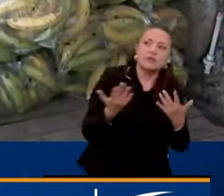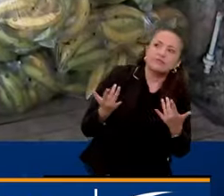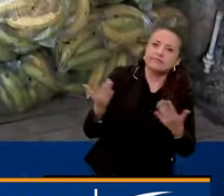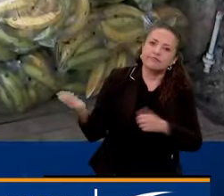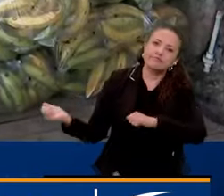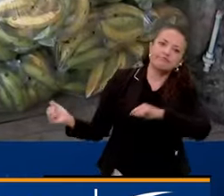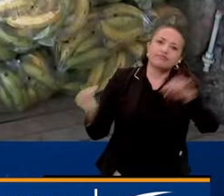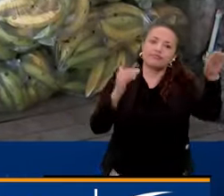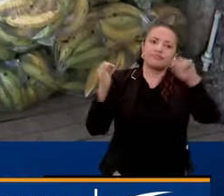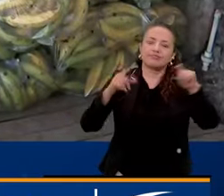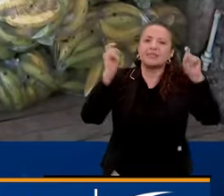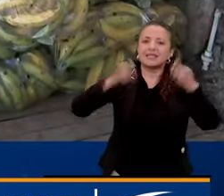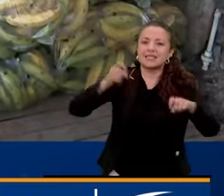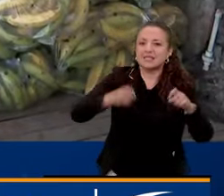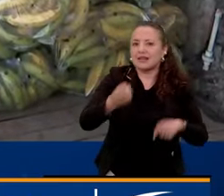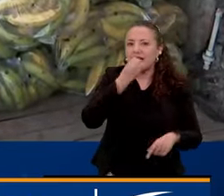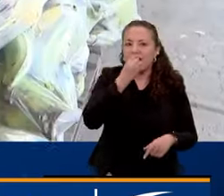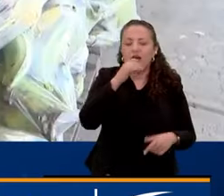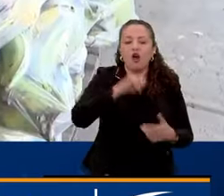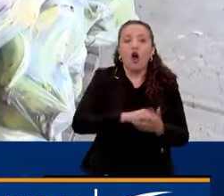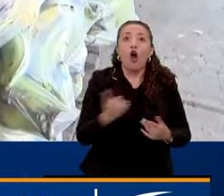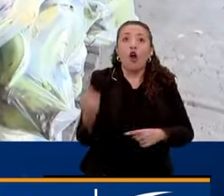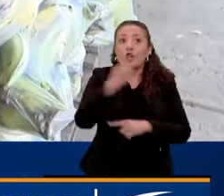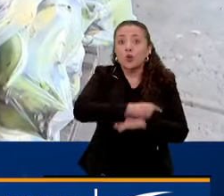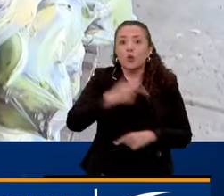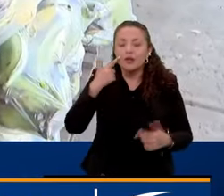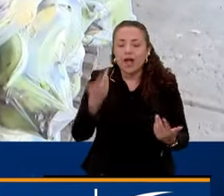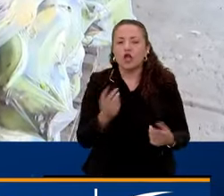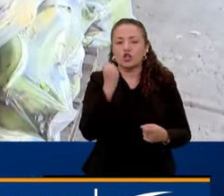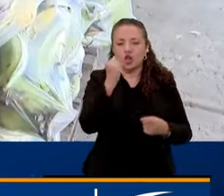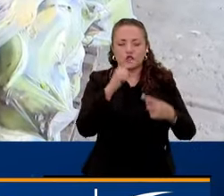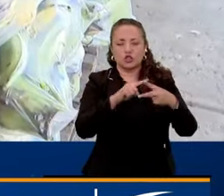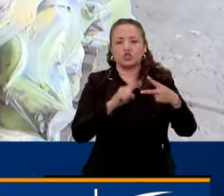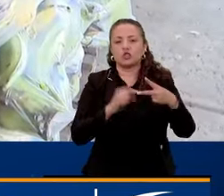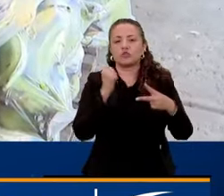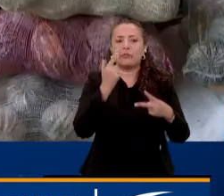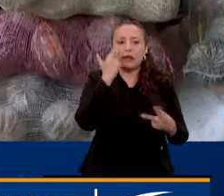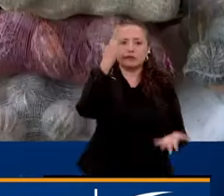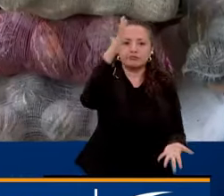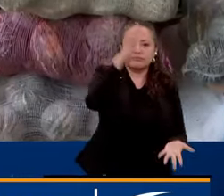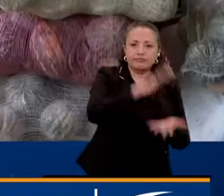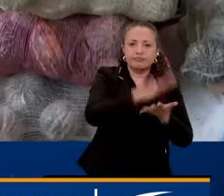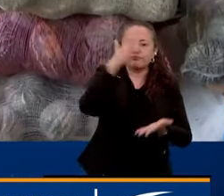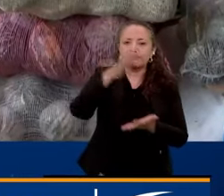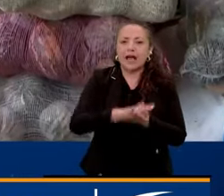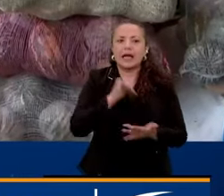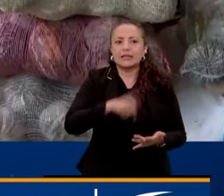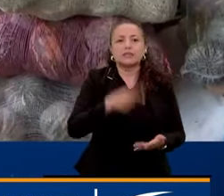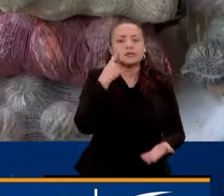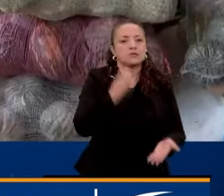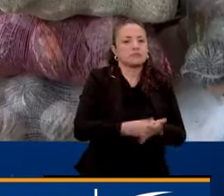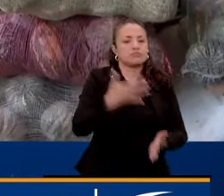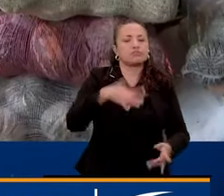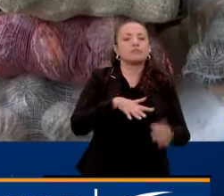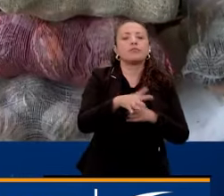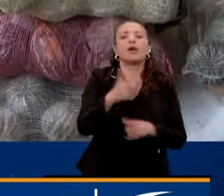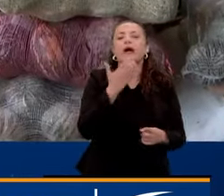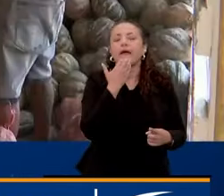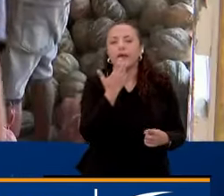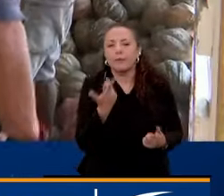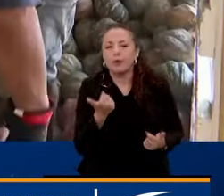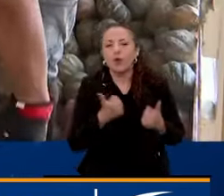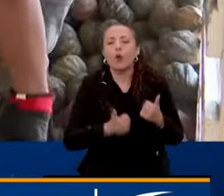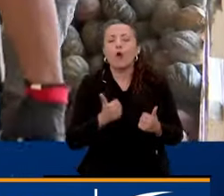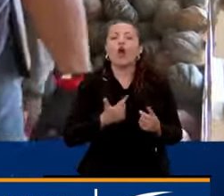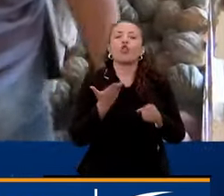lleguen muchos productos el día de hoy dos productos están escaseando Y por eso se pusieron bien caros estamos a hablando por ejemplo